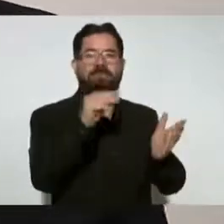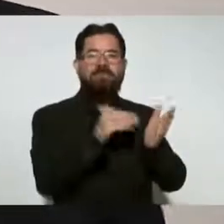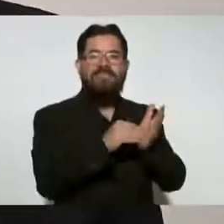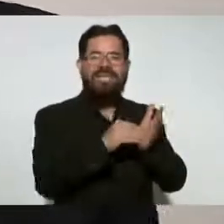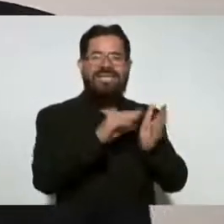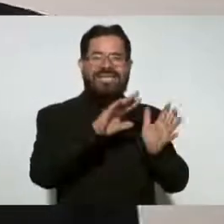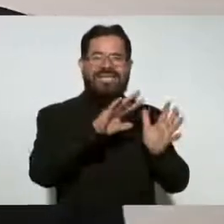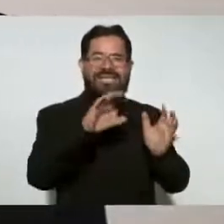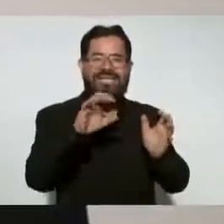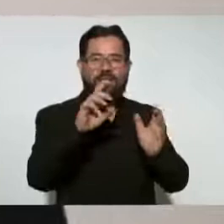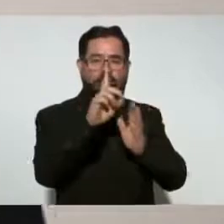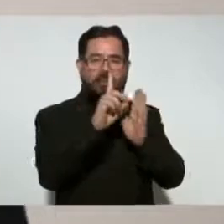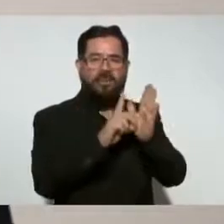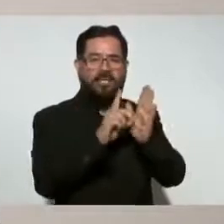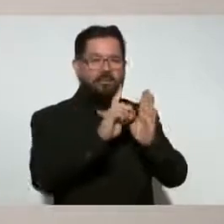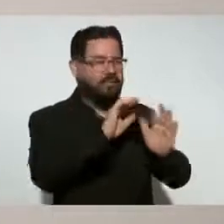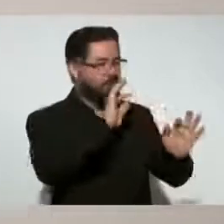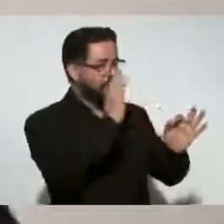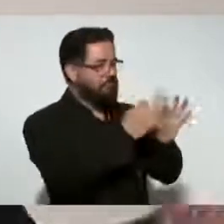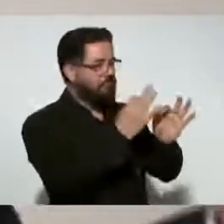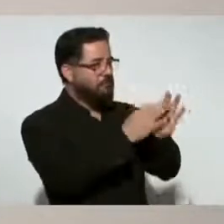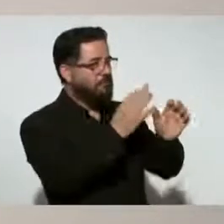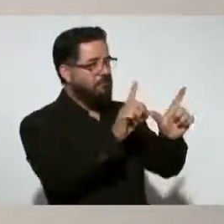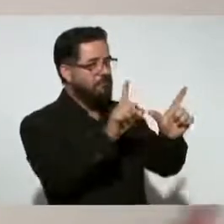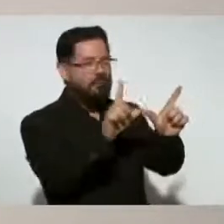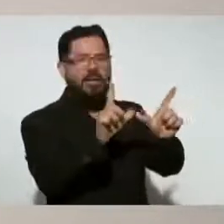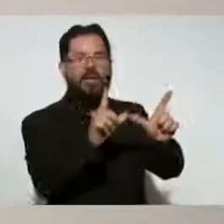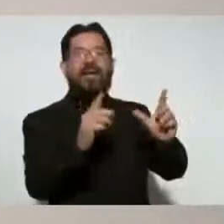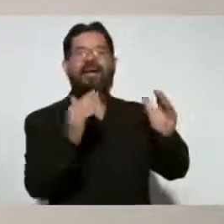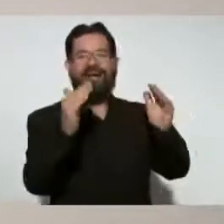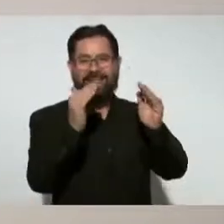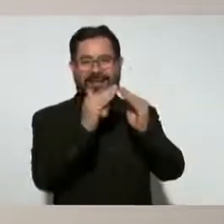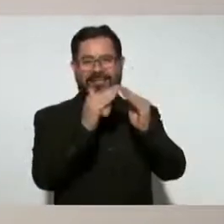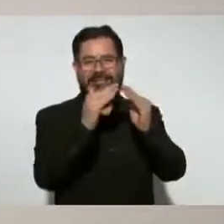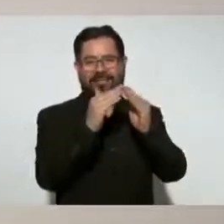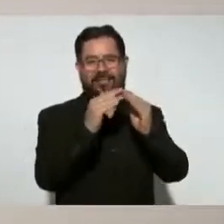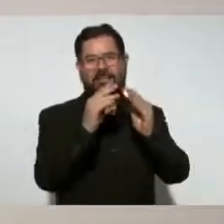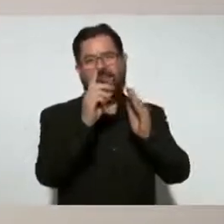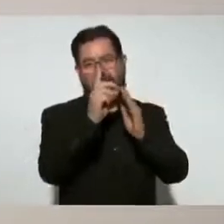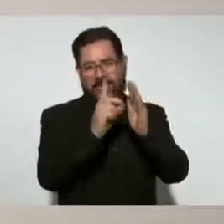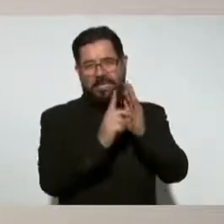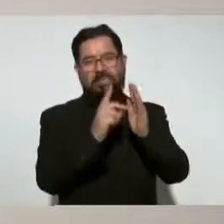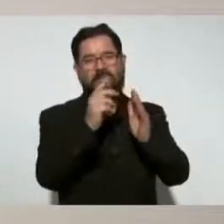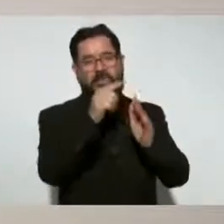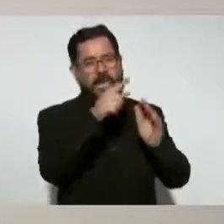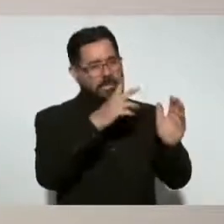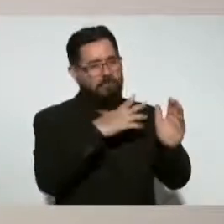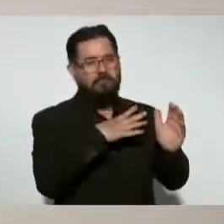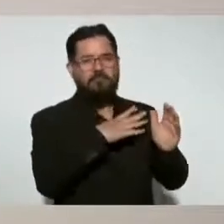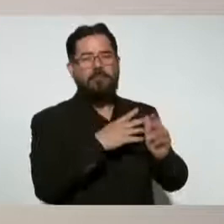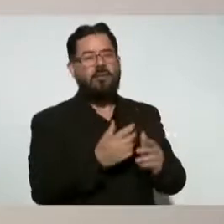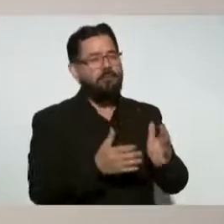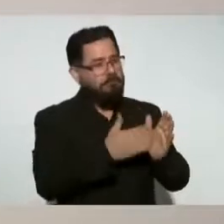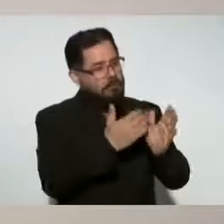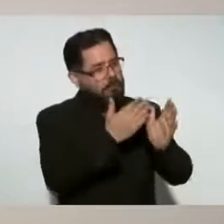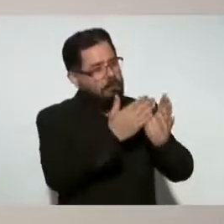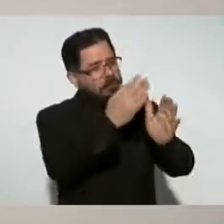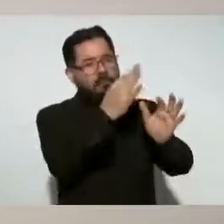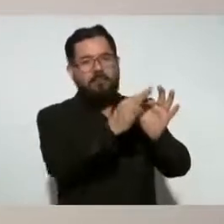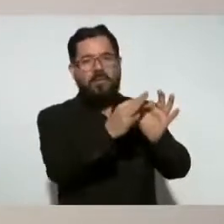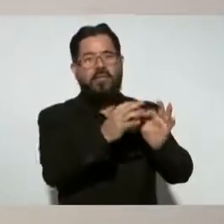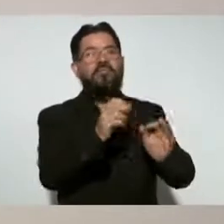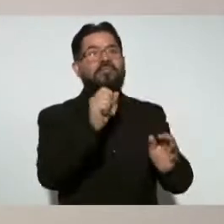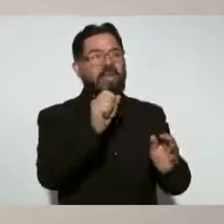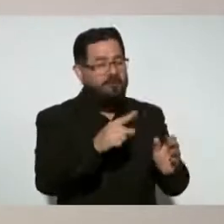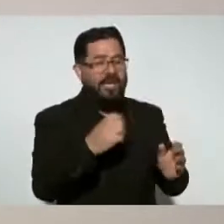1.500 departamentos, unidades habitacionales. Se construyeron